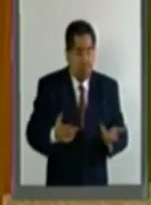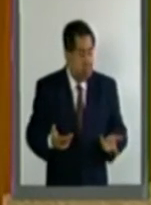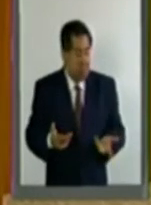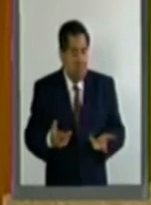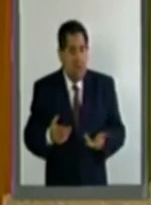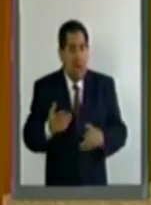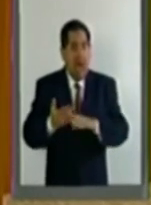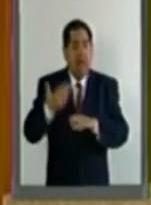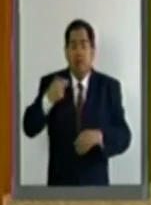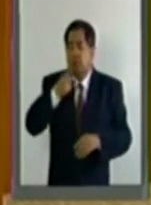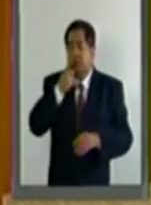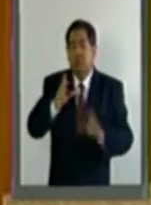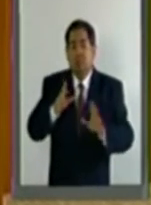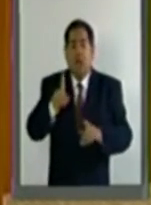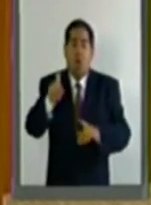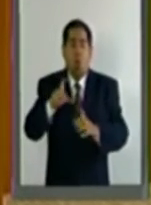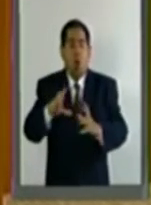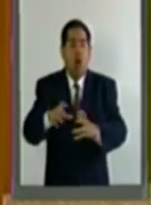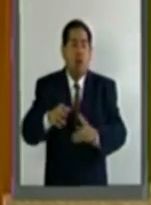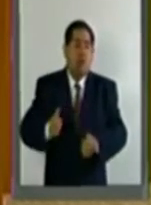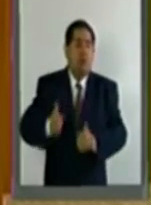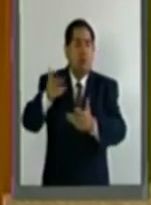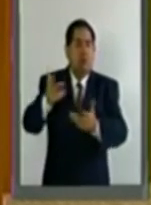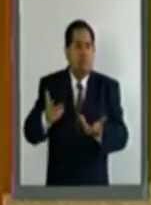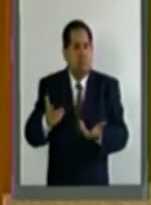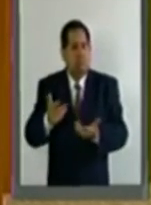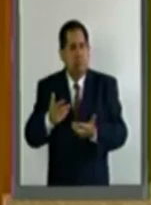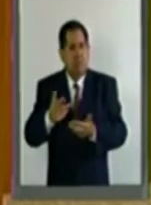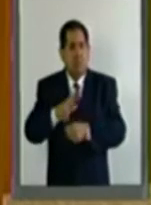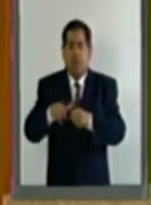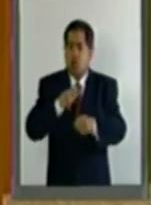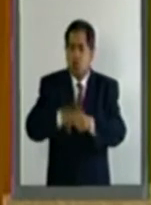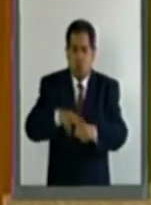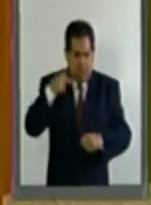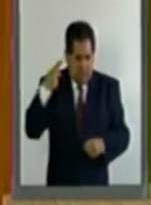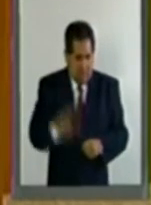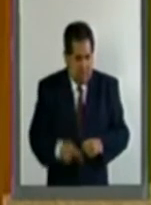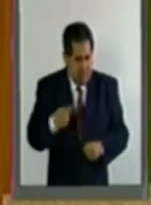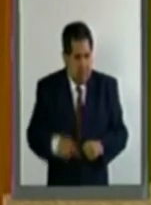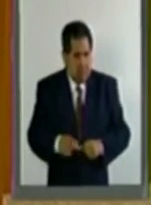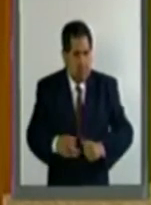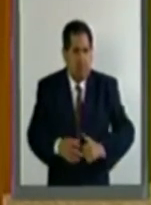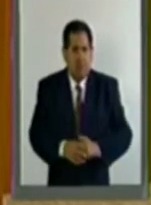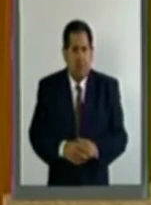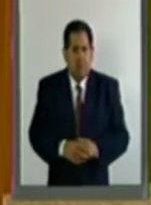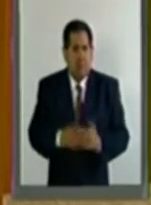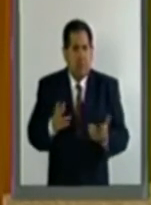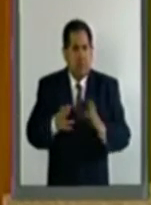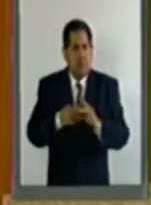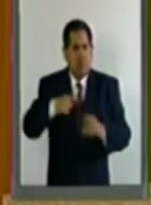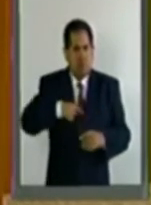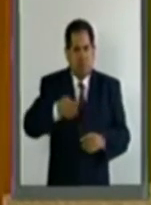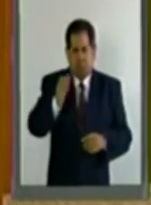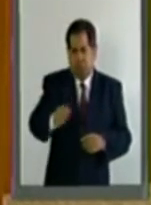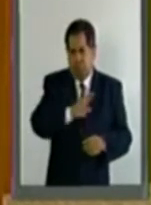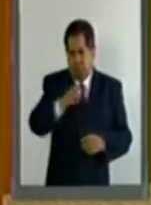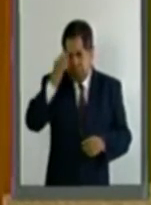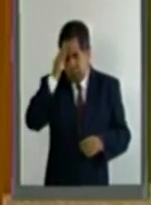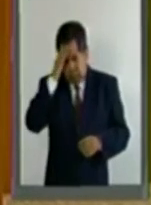argumento de que el agua es un recurso nacional. Y lo aceptamos y lo